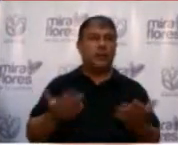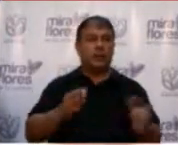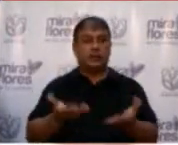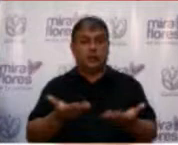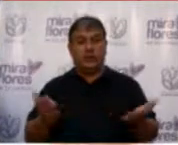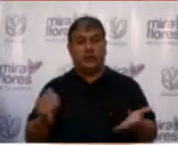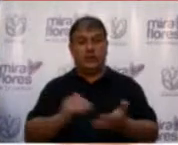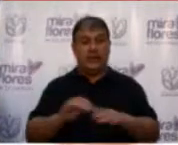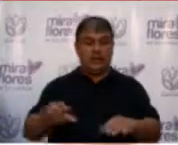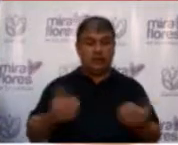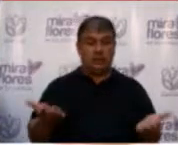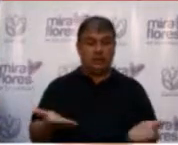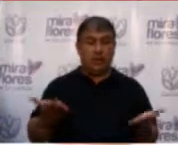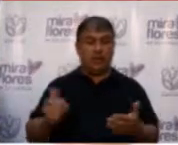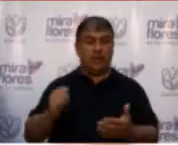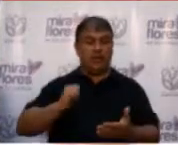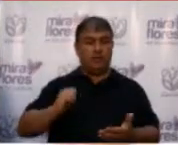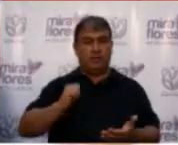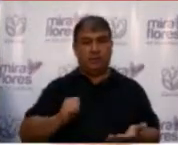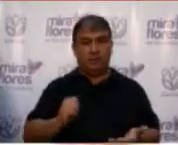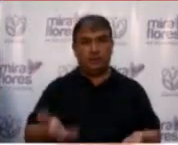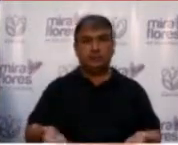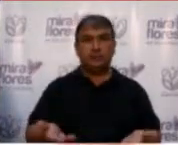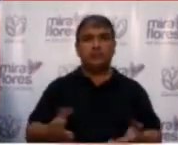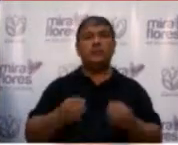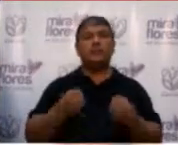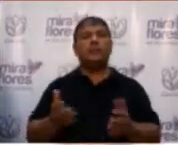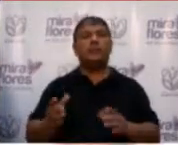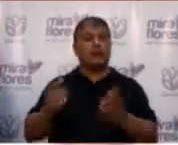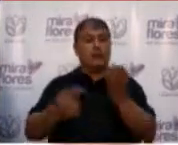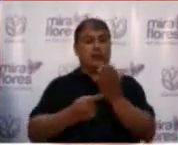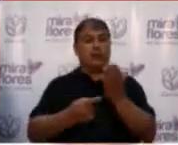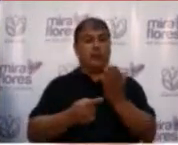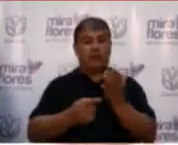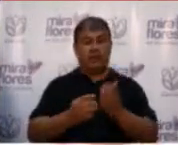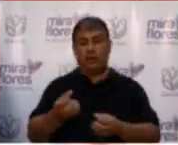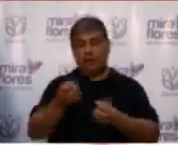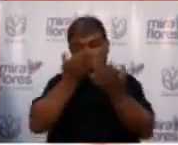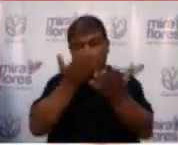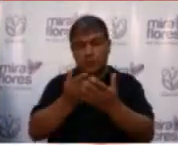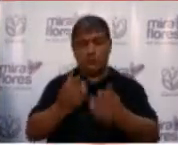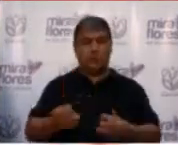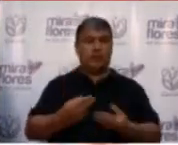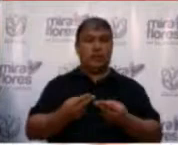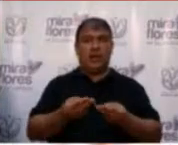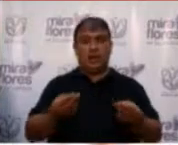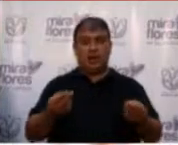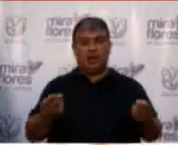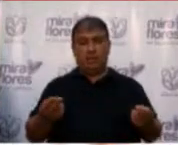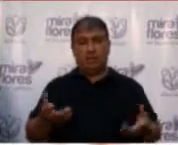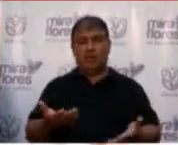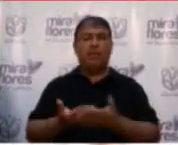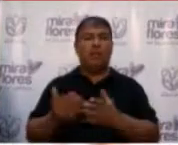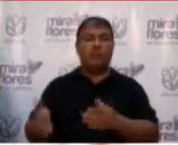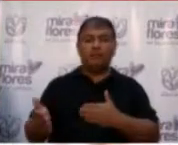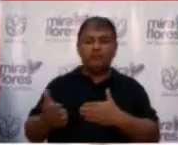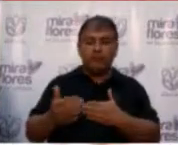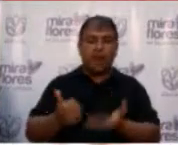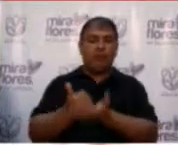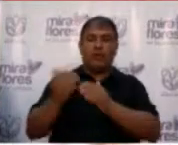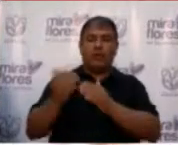a las cosas que se realizan en la municipalidad y cómo la tecnología y la información es una herramienta para este